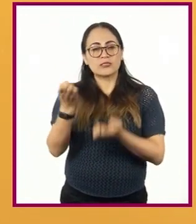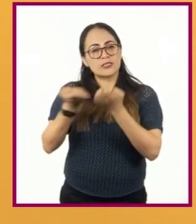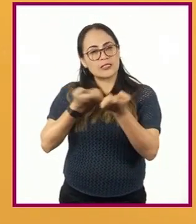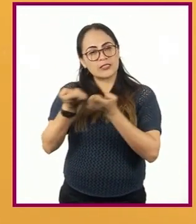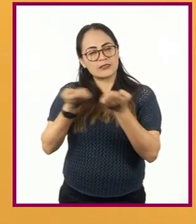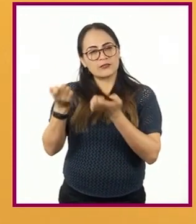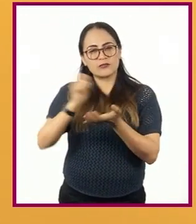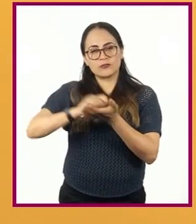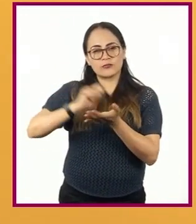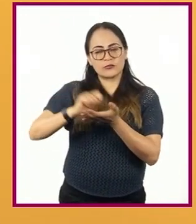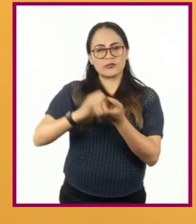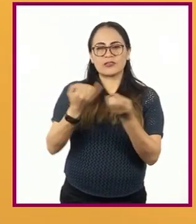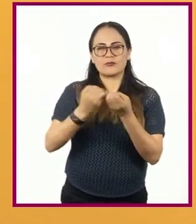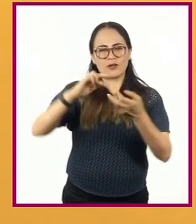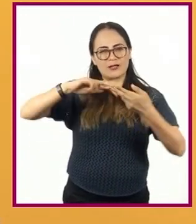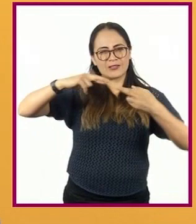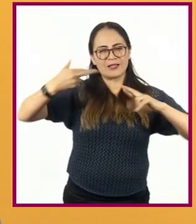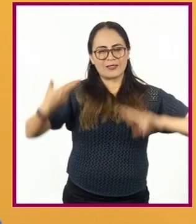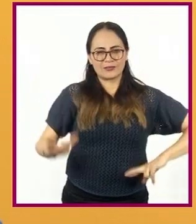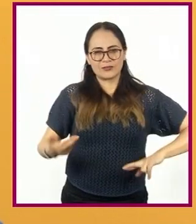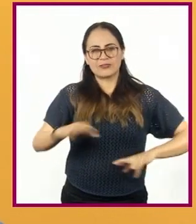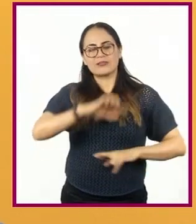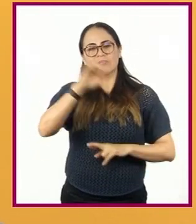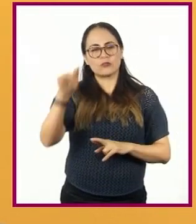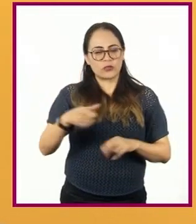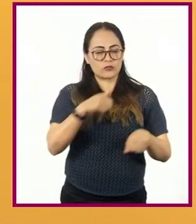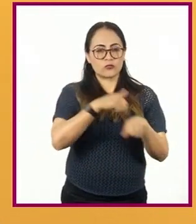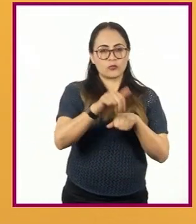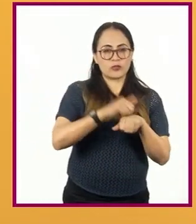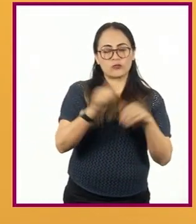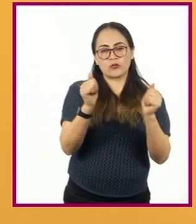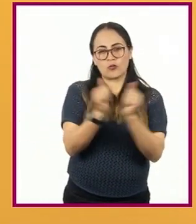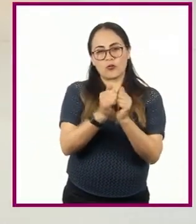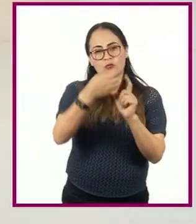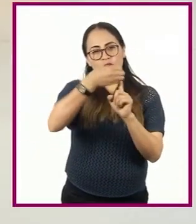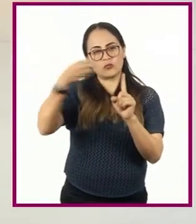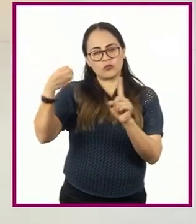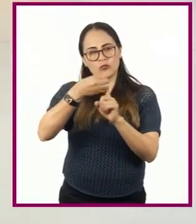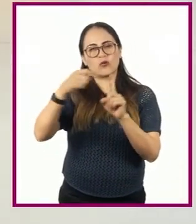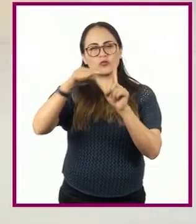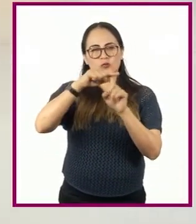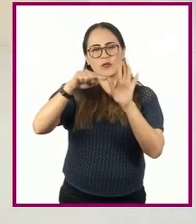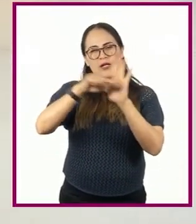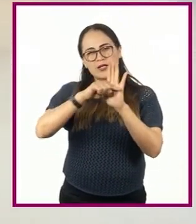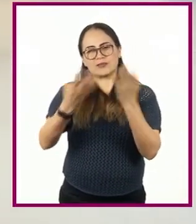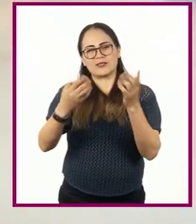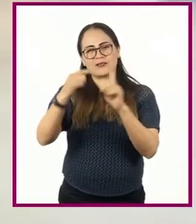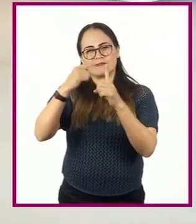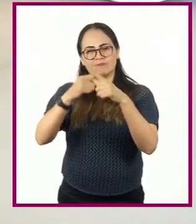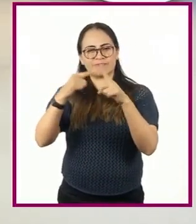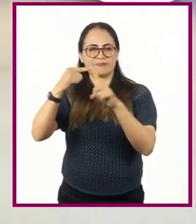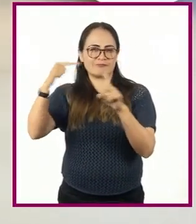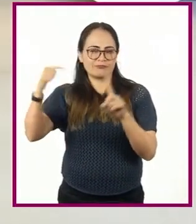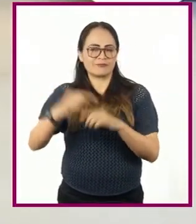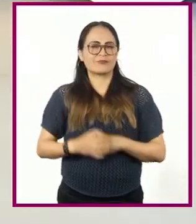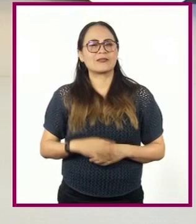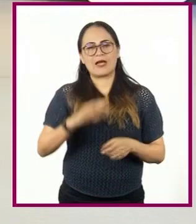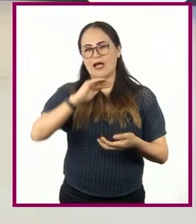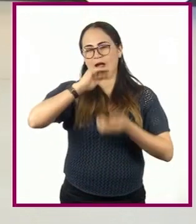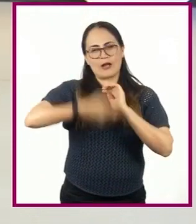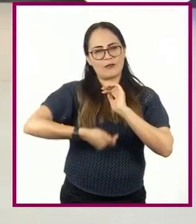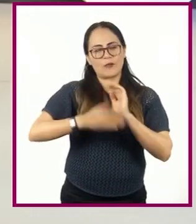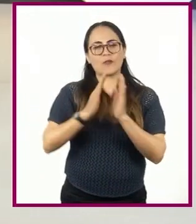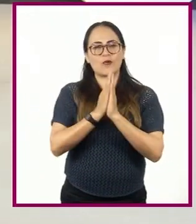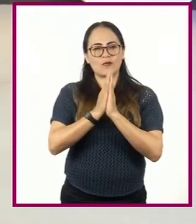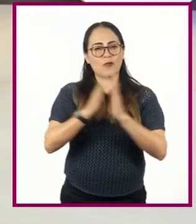considerando las relaciones y efectos de los números y las operaciones. Hemos terminado. Les invito a seguir